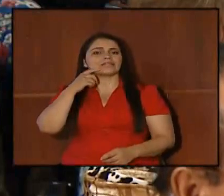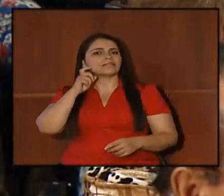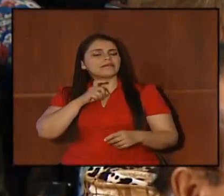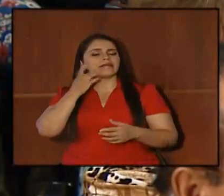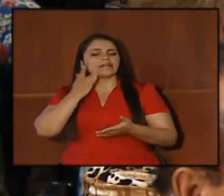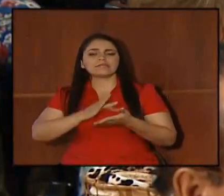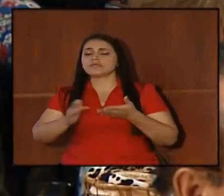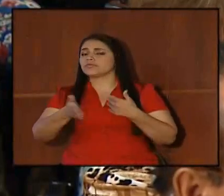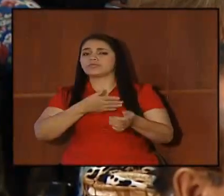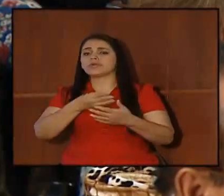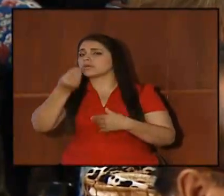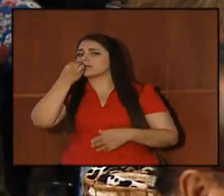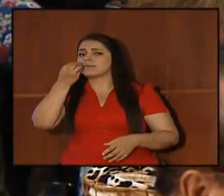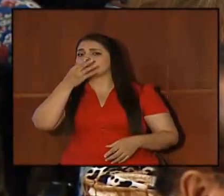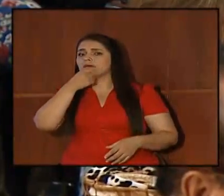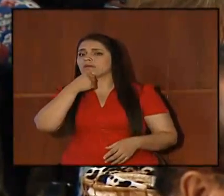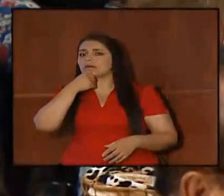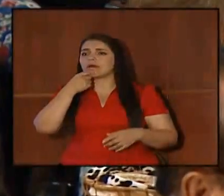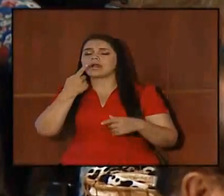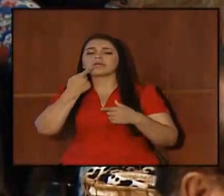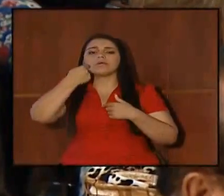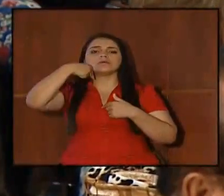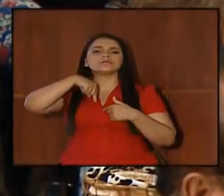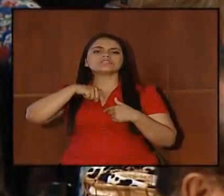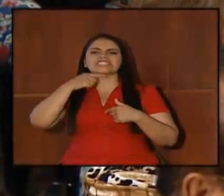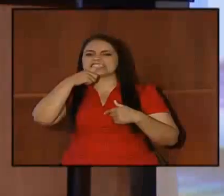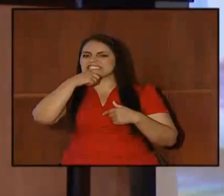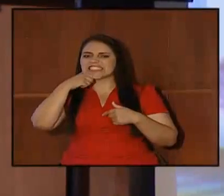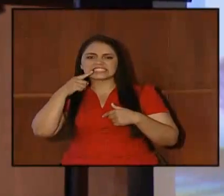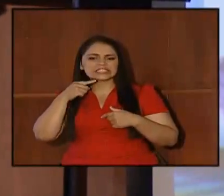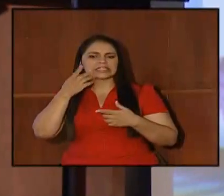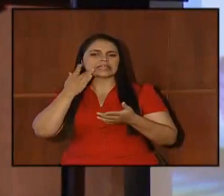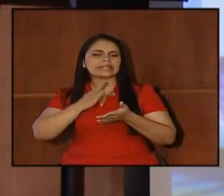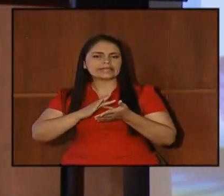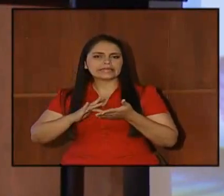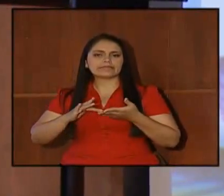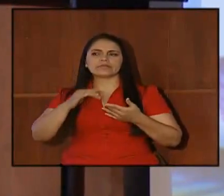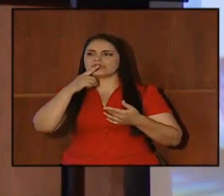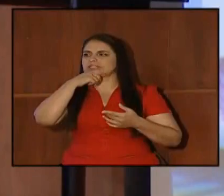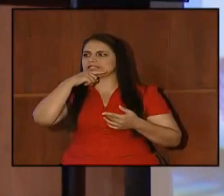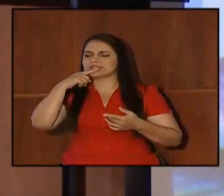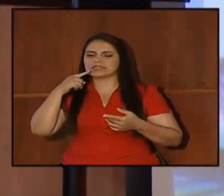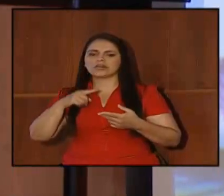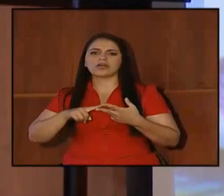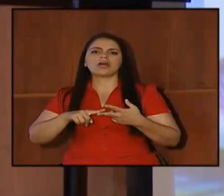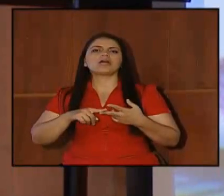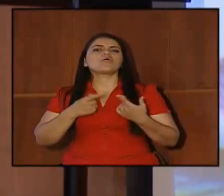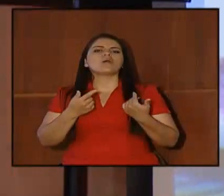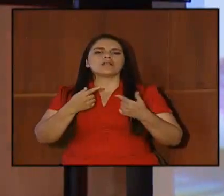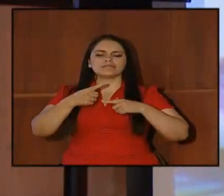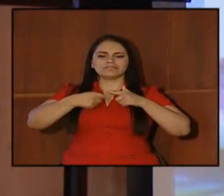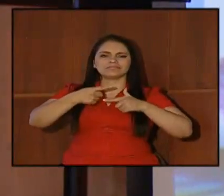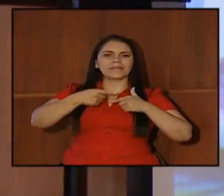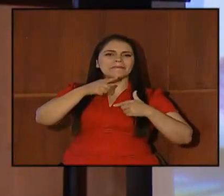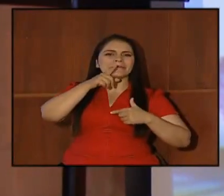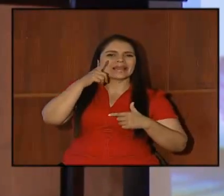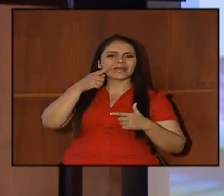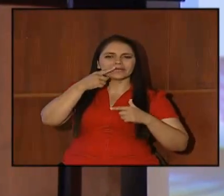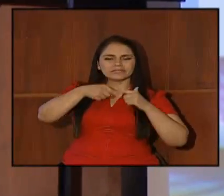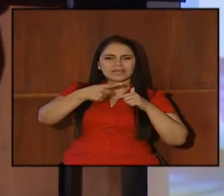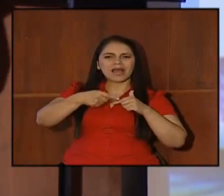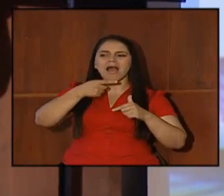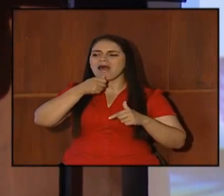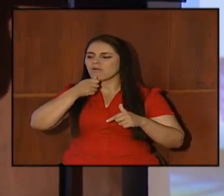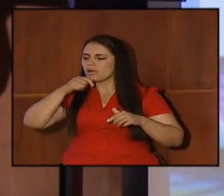paciente no coma, que coma por una sonda, lavémosle la boca, limpiémosle la boca. ¿Con qué? Con una gasita húmeda